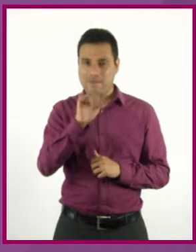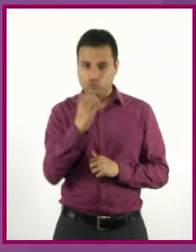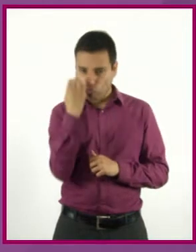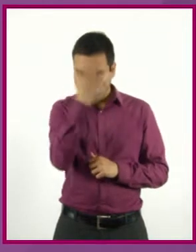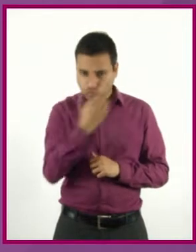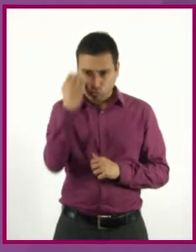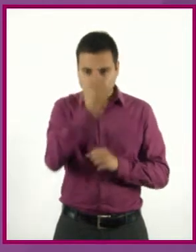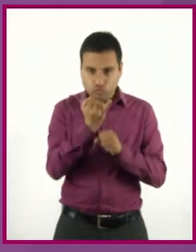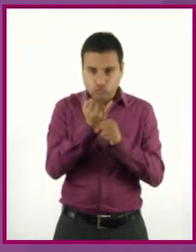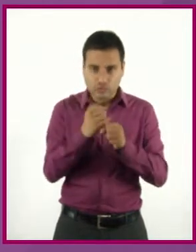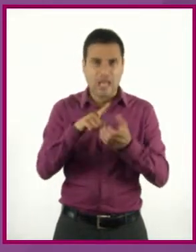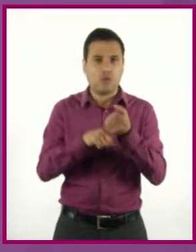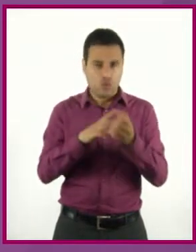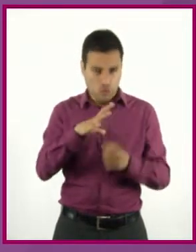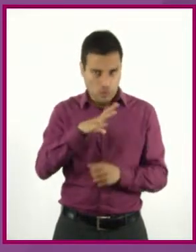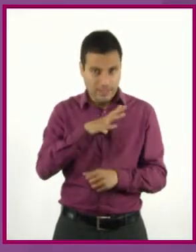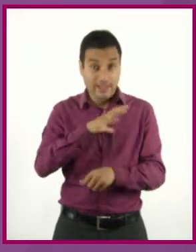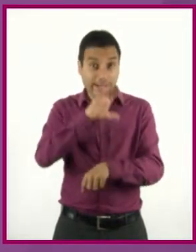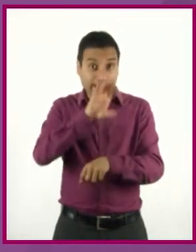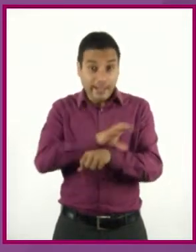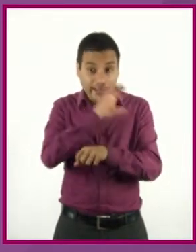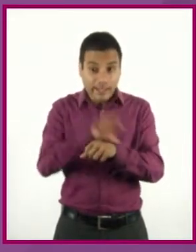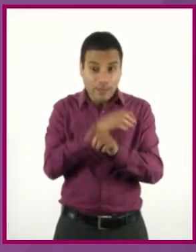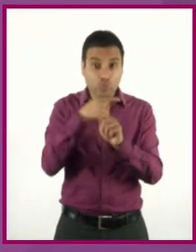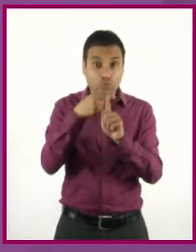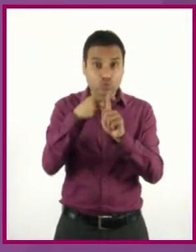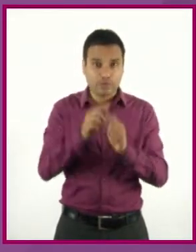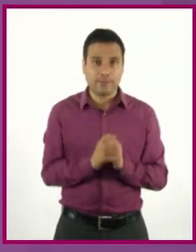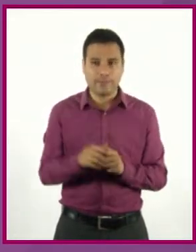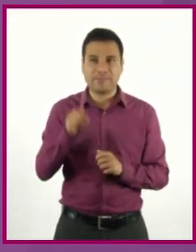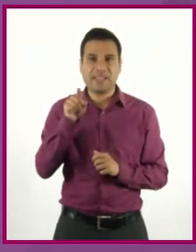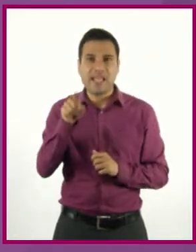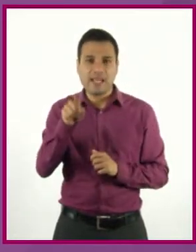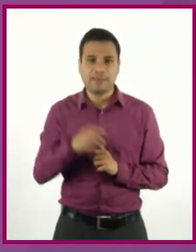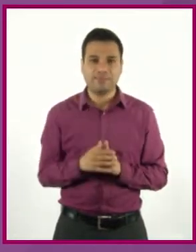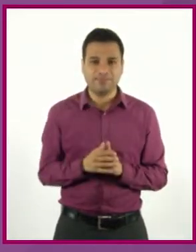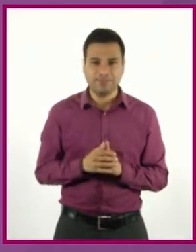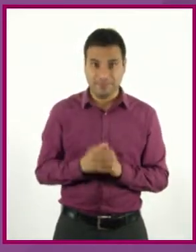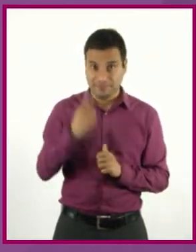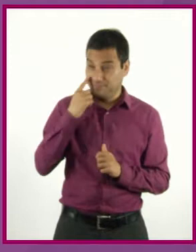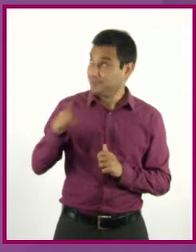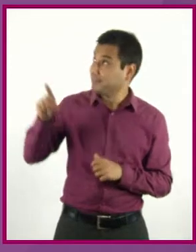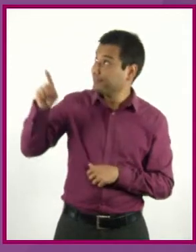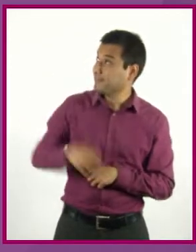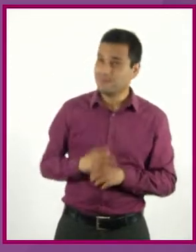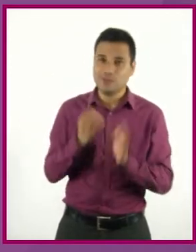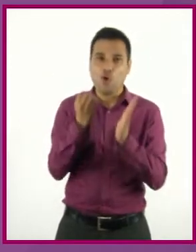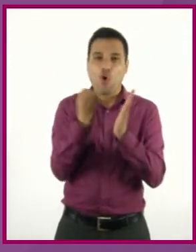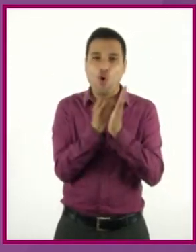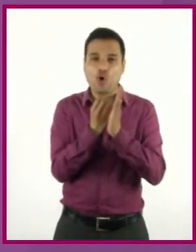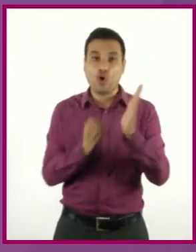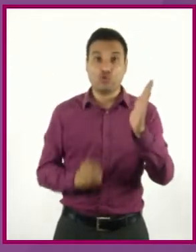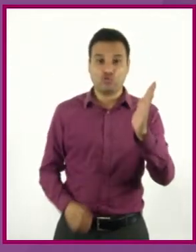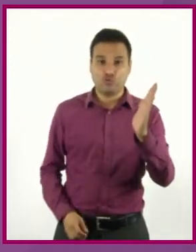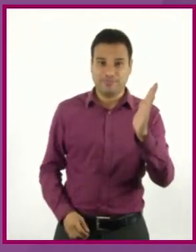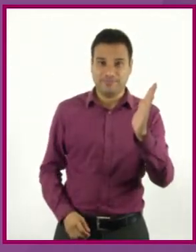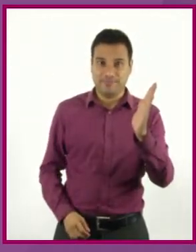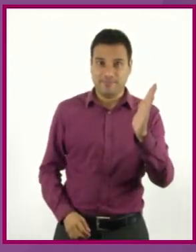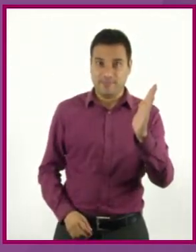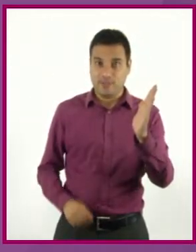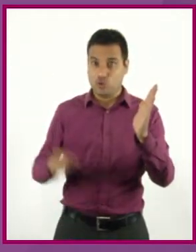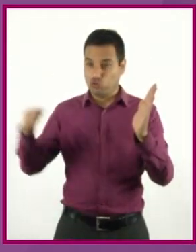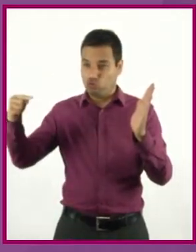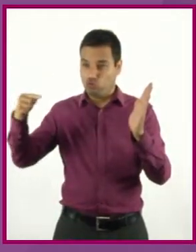con carga eléctrica positiva. Cuando los hacía incidir en una película de oro muy delgada, la mayoría de